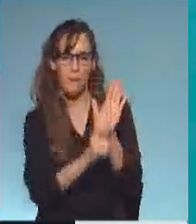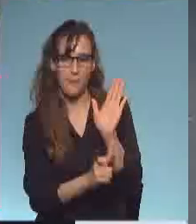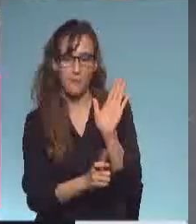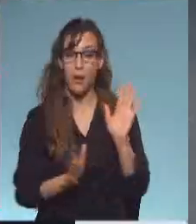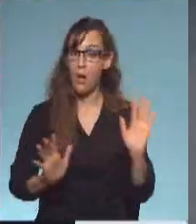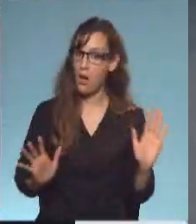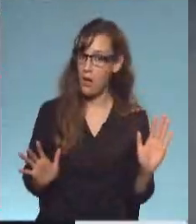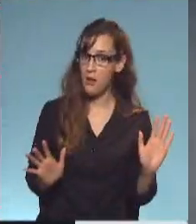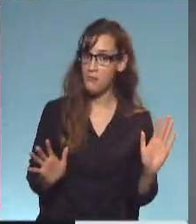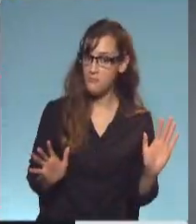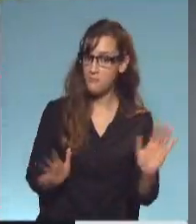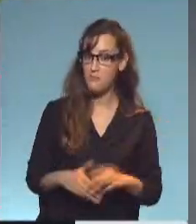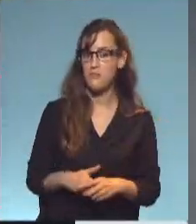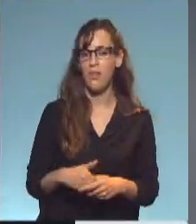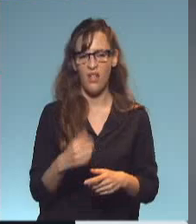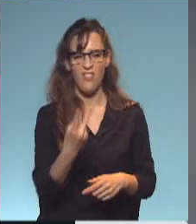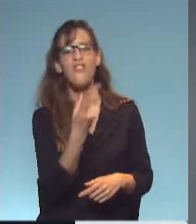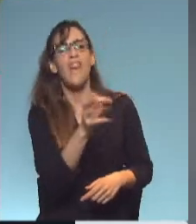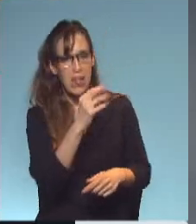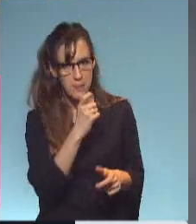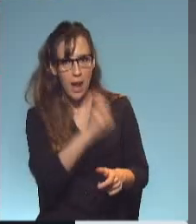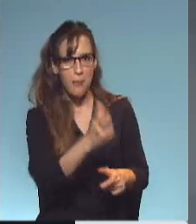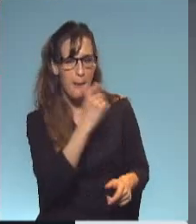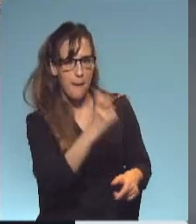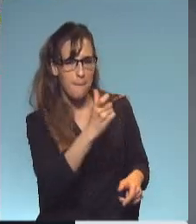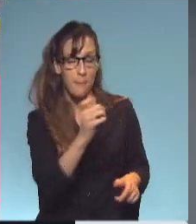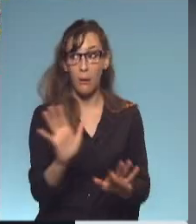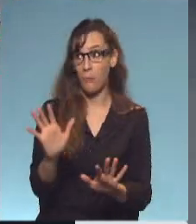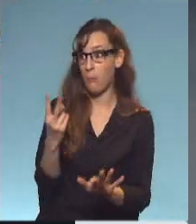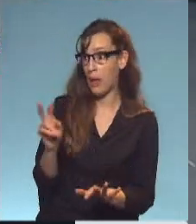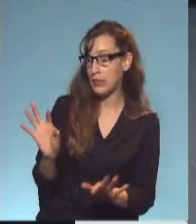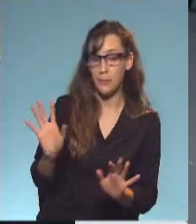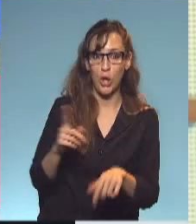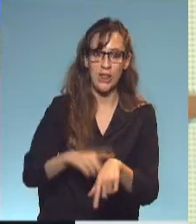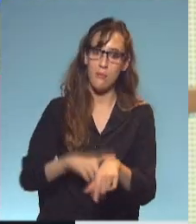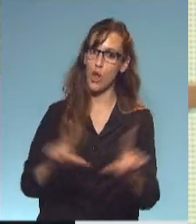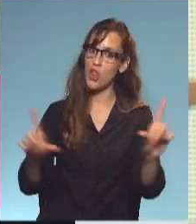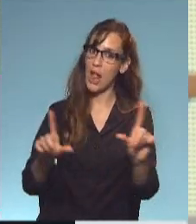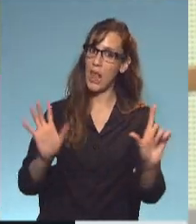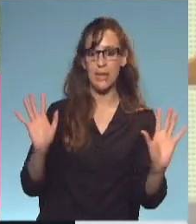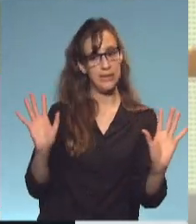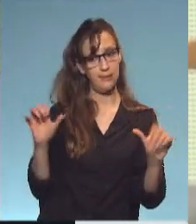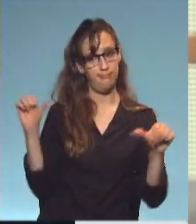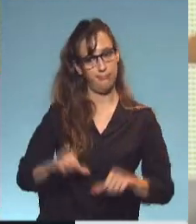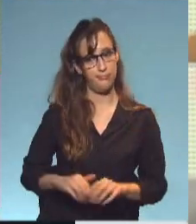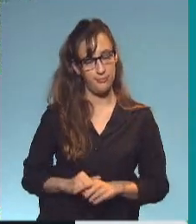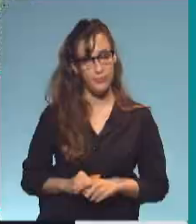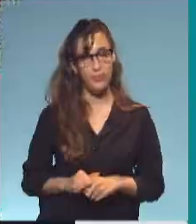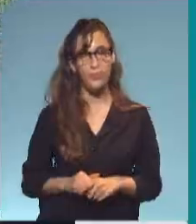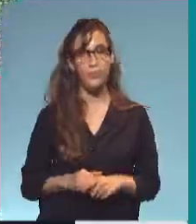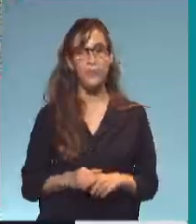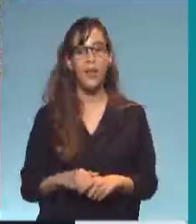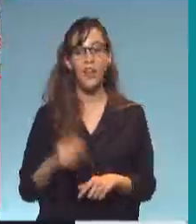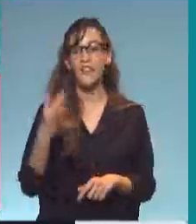Se tiene fe. Sí. Te queríamos dar 20. 20 no, 20 puede ser, pero en tiempos televisivos es un poco largo. Muy bien, Irina tiró la segunda, pero